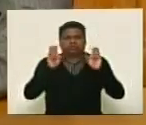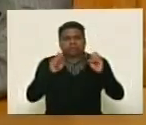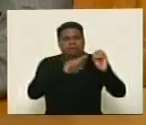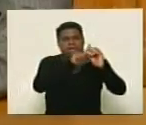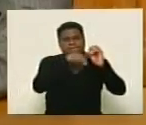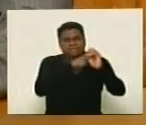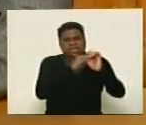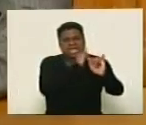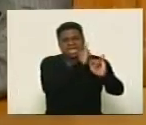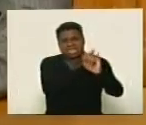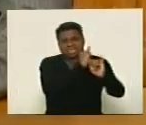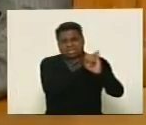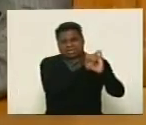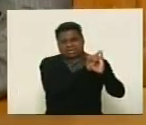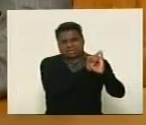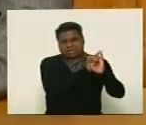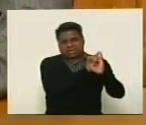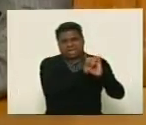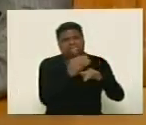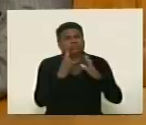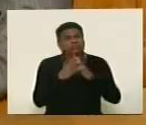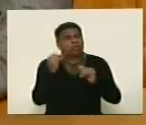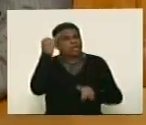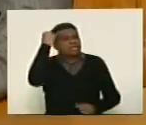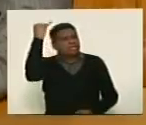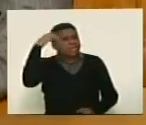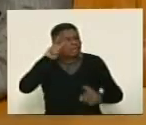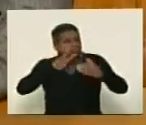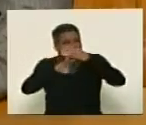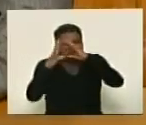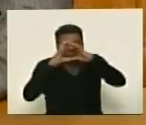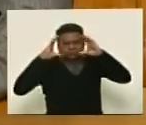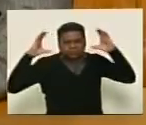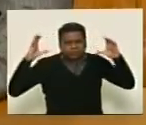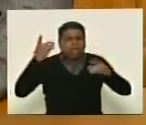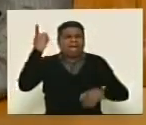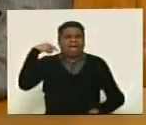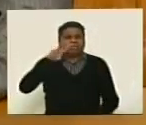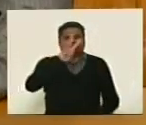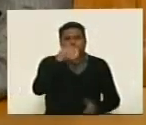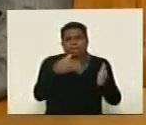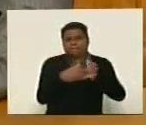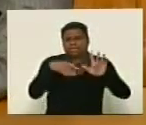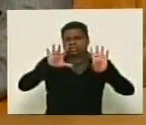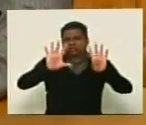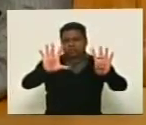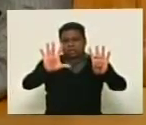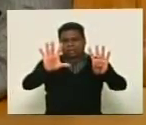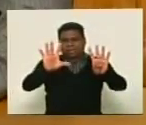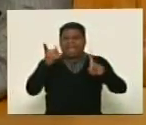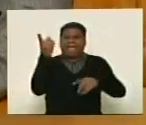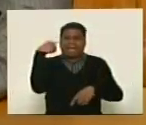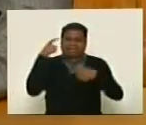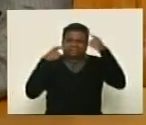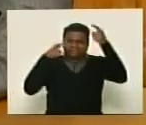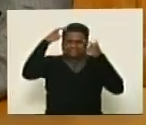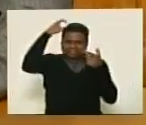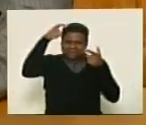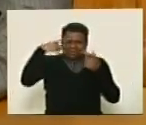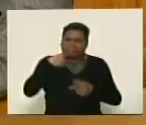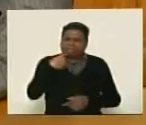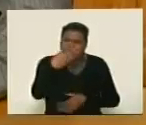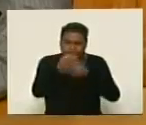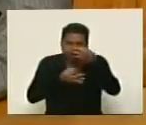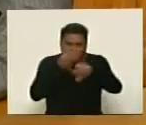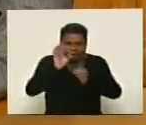Petro, inspirado en la idea visionaria expuesta en el año 2009 por el comandante supremo de la Revolución